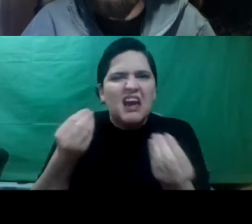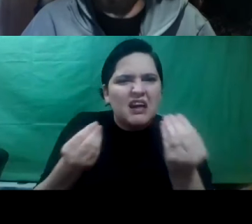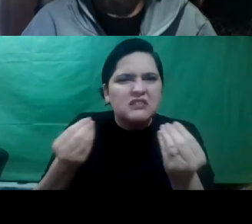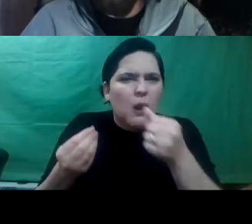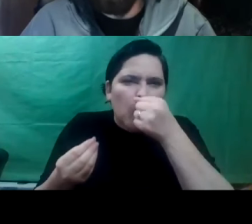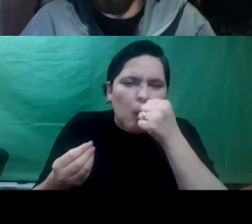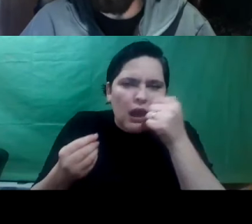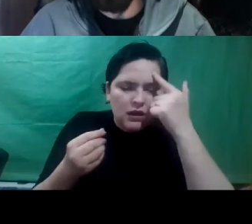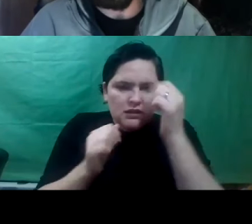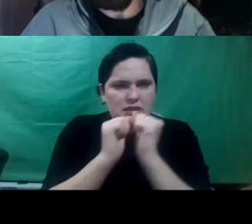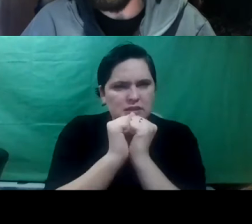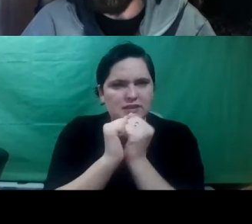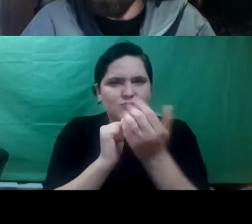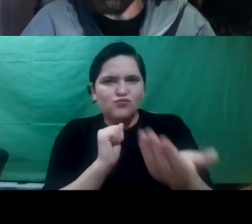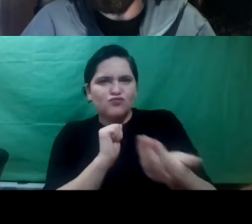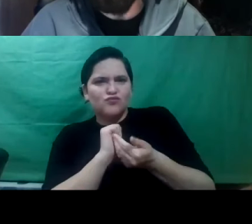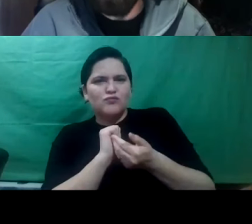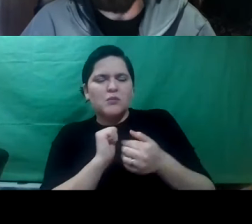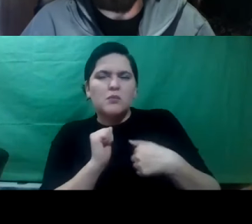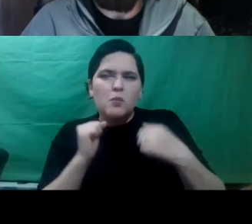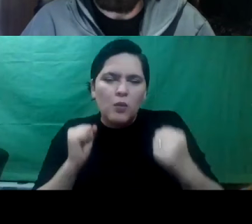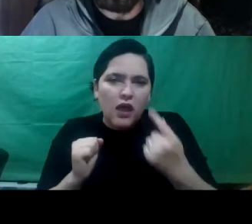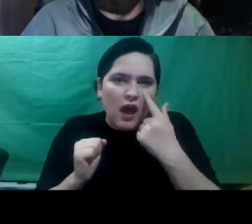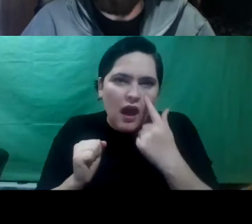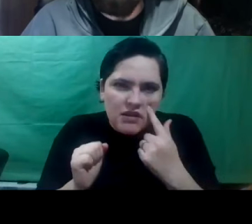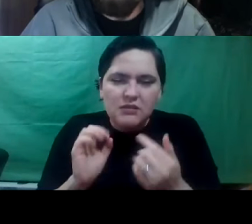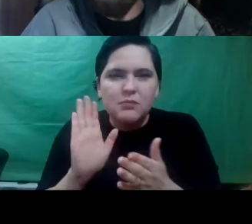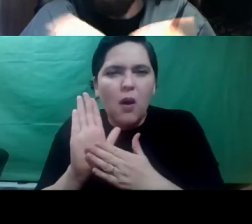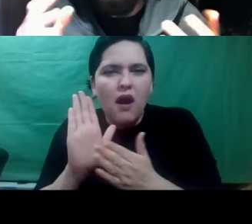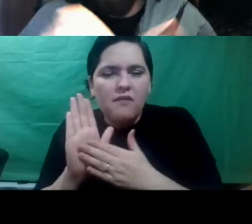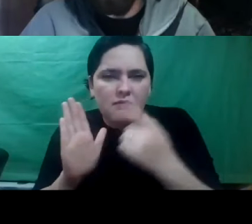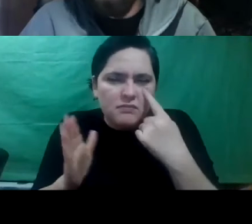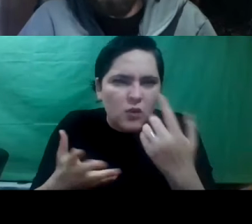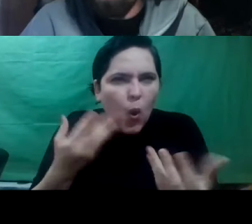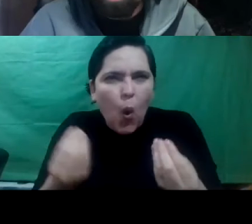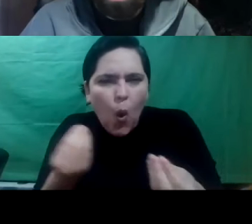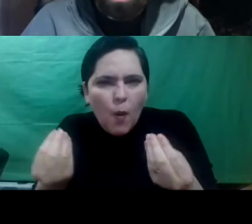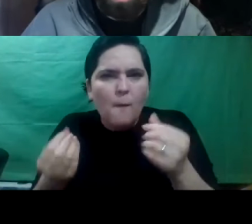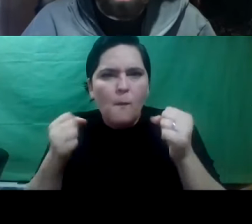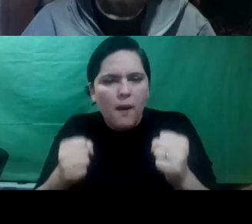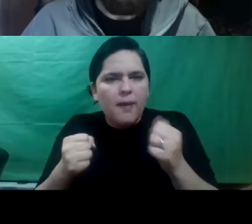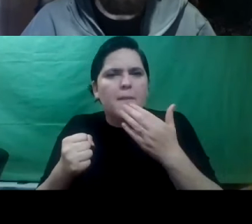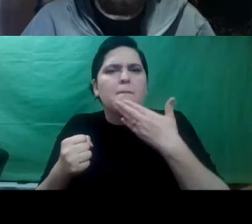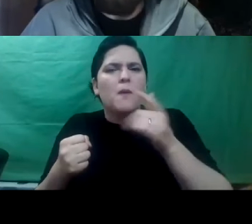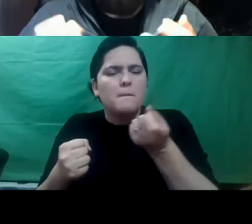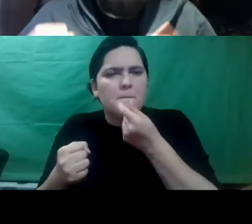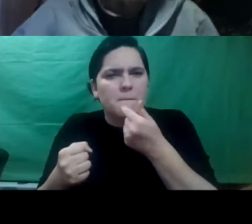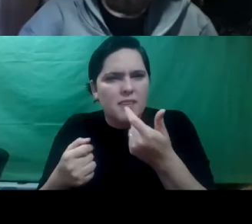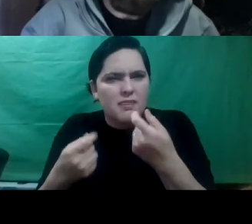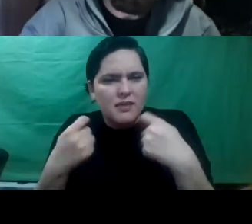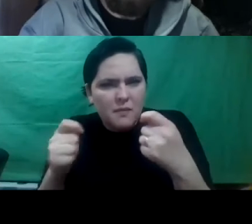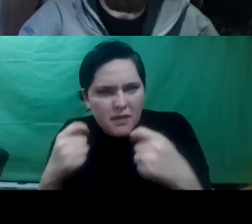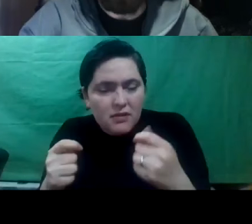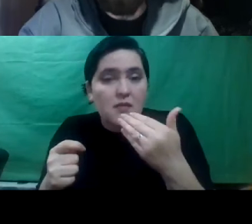el cerebro, para poder tener un poquito más de evidencia respecto a su potencial terapéutico y también su potencial para el desarrollo